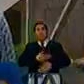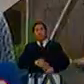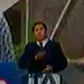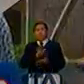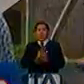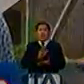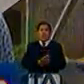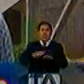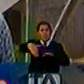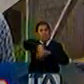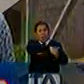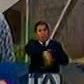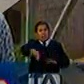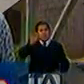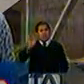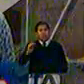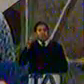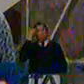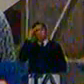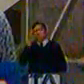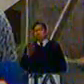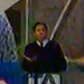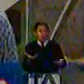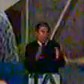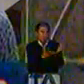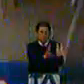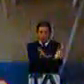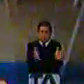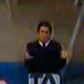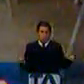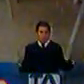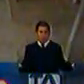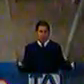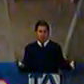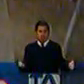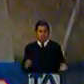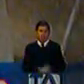ciudad por una vía que realmente nos dignifique.